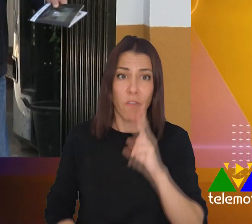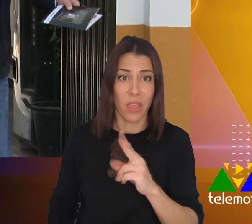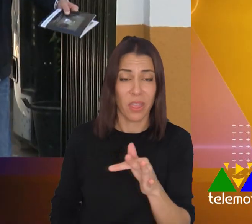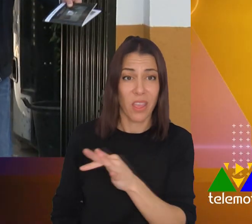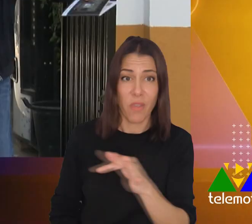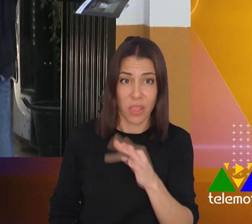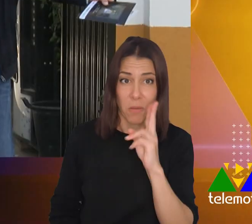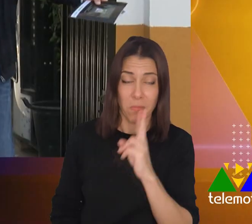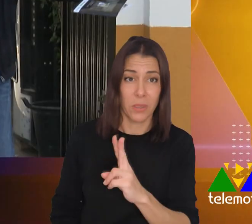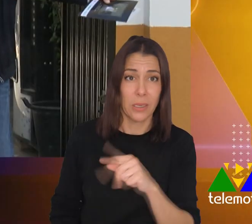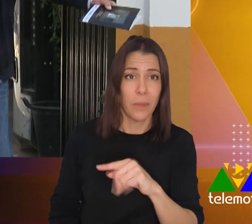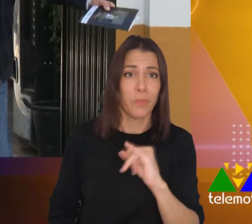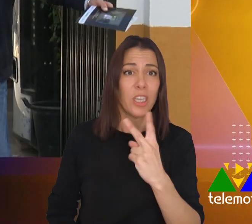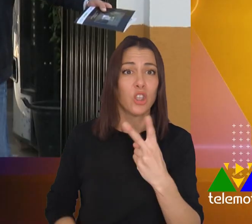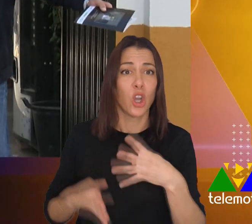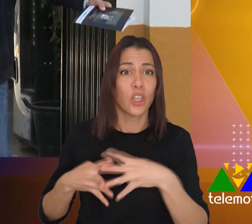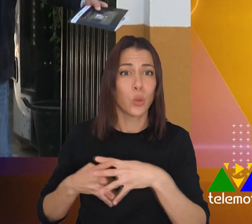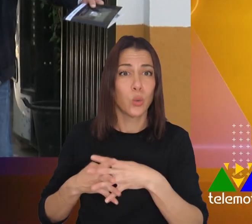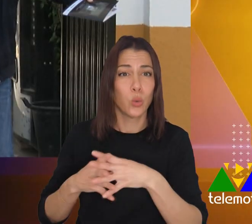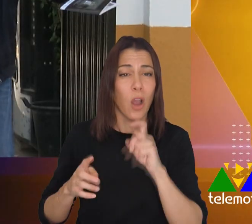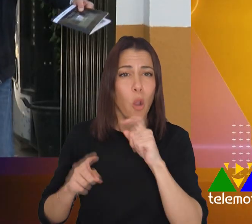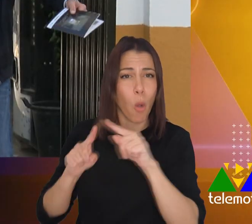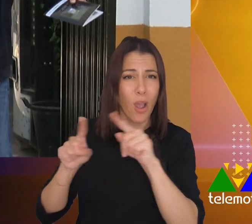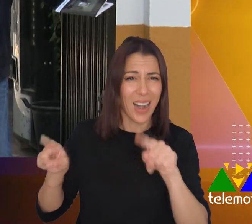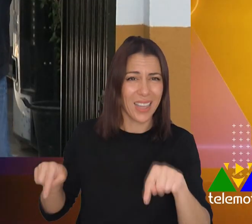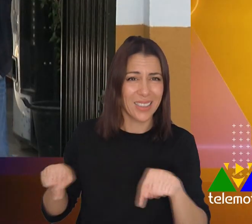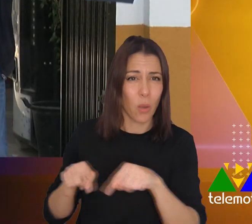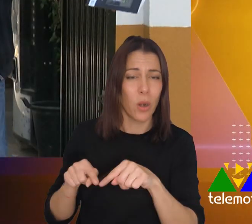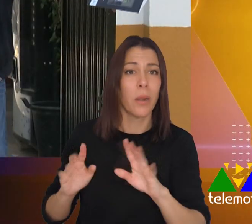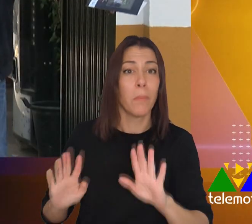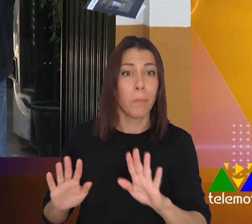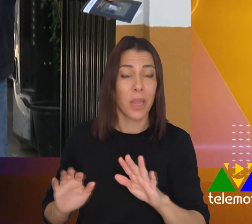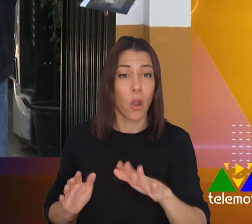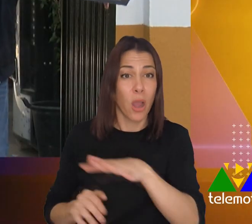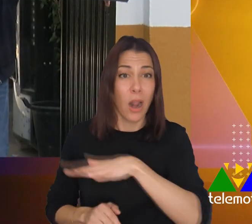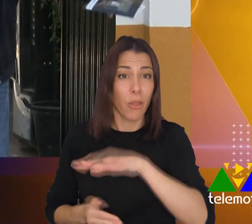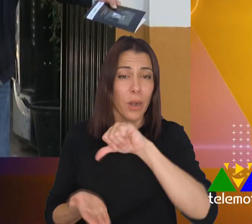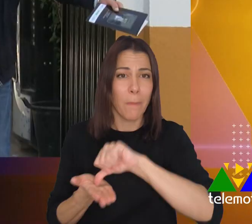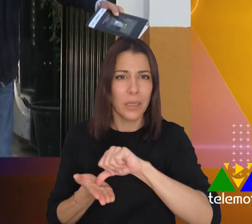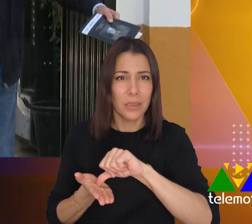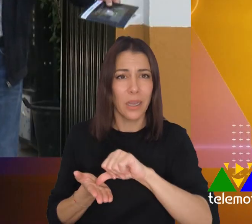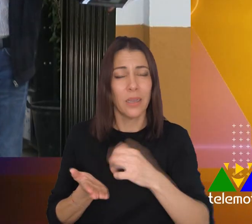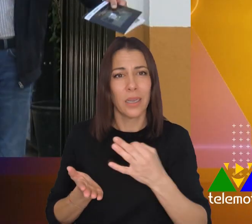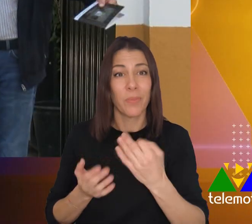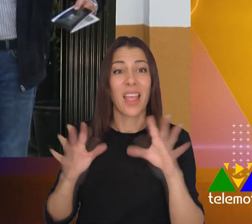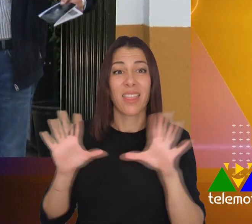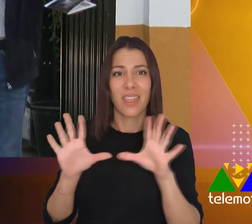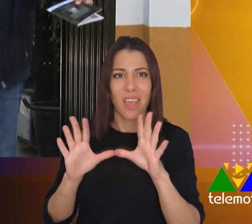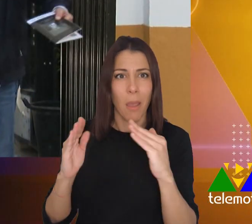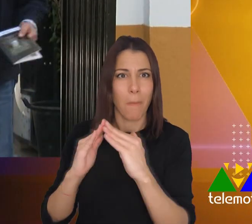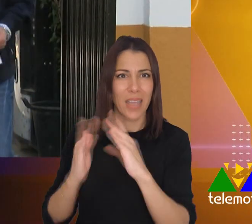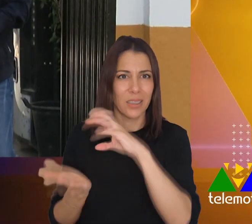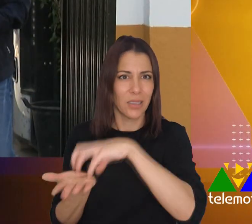ver, dos estructuras rectangulares. La parte central se dedica a 10 panteones y